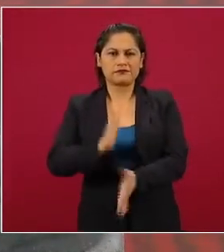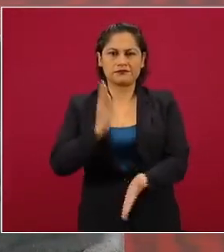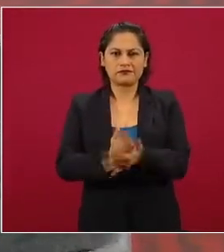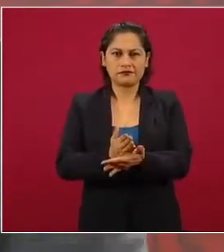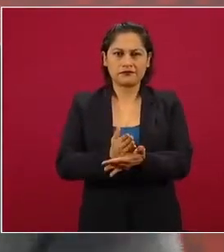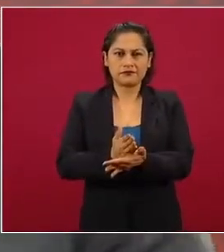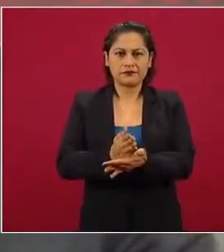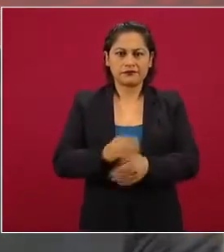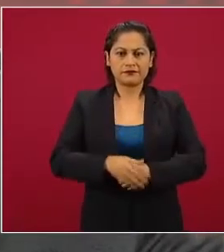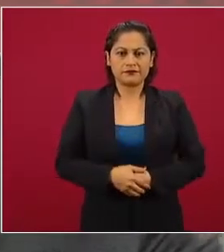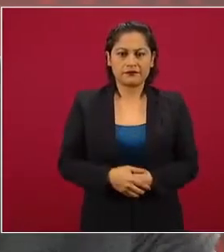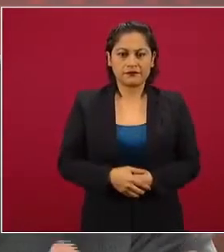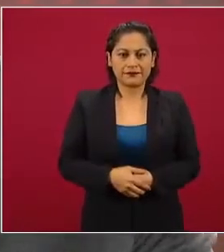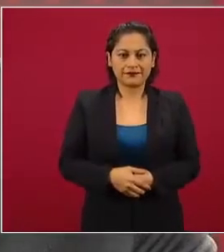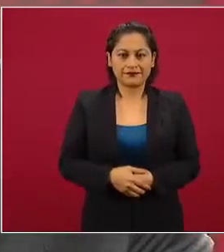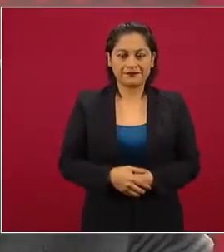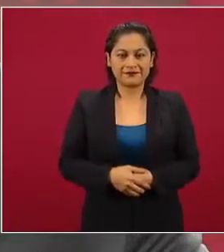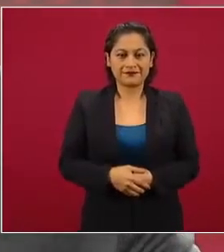porque